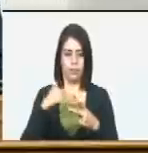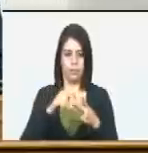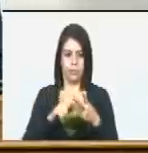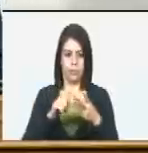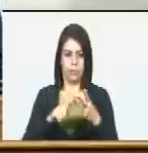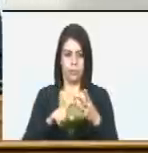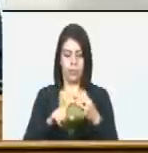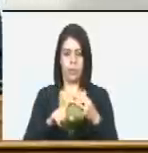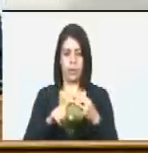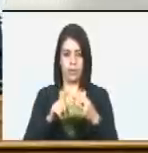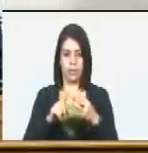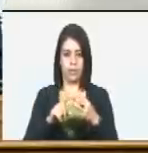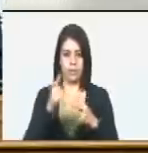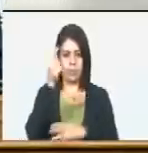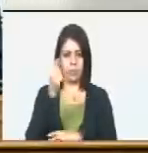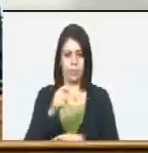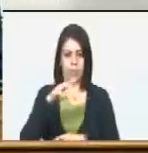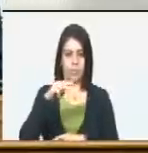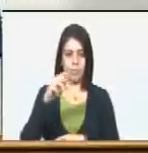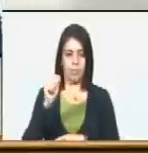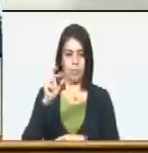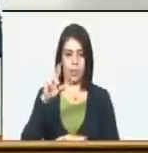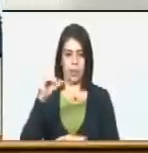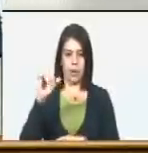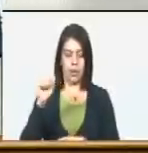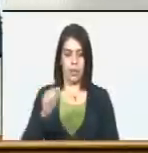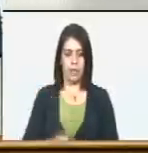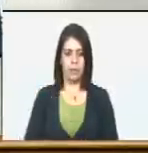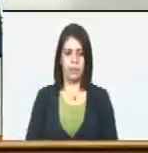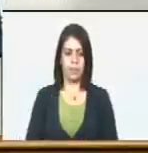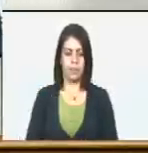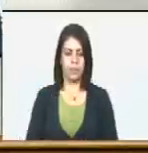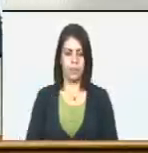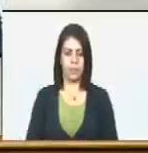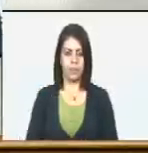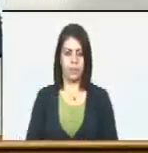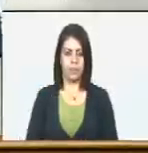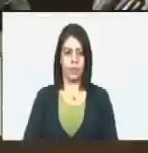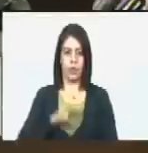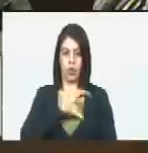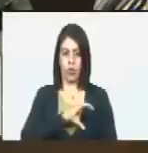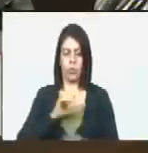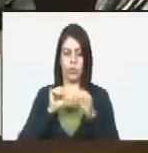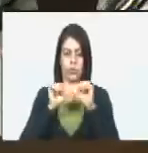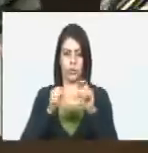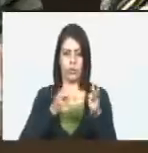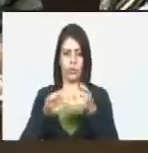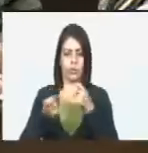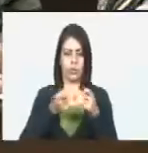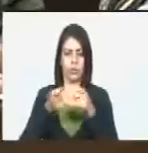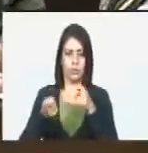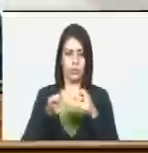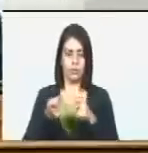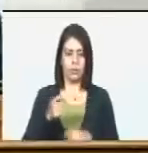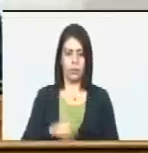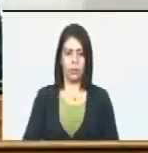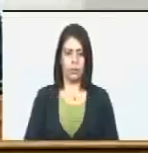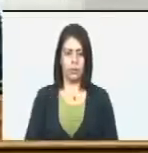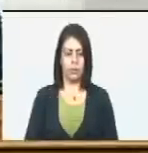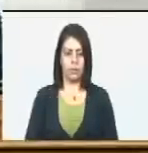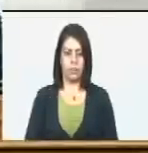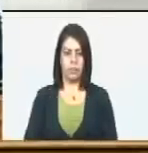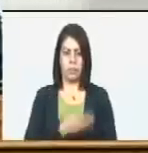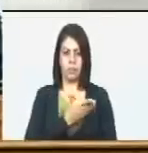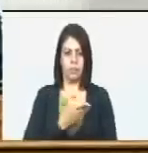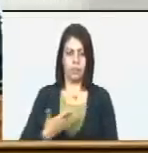vicepresidenta, la diputada María Gabriela Vega. Para la Comisión Permanente de Contraloría, la preside